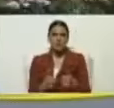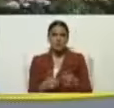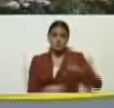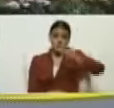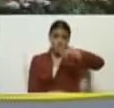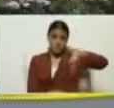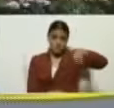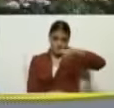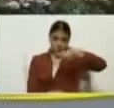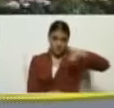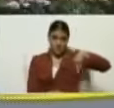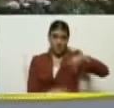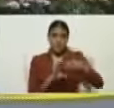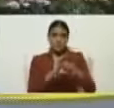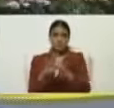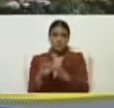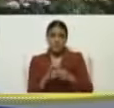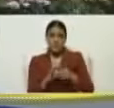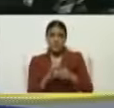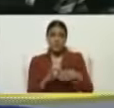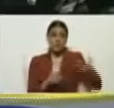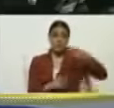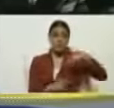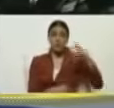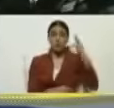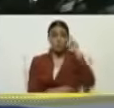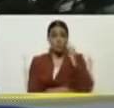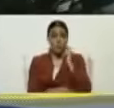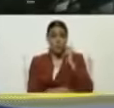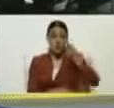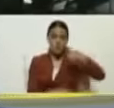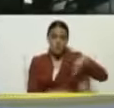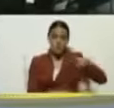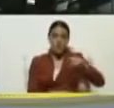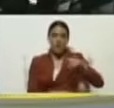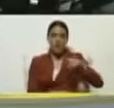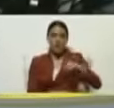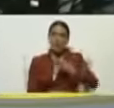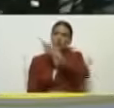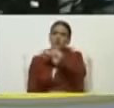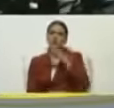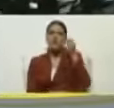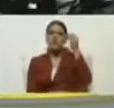Nosotros, los bolivarianos, nos han subestimado.